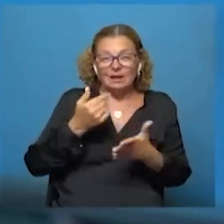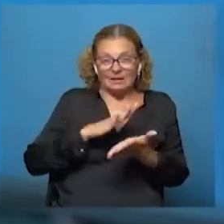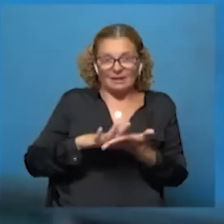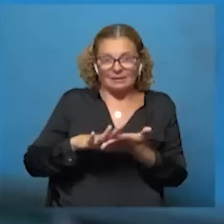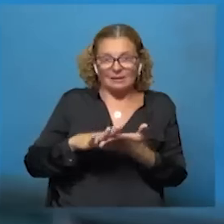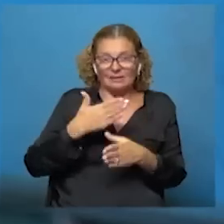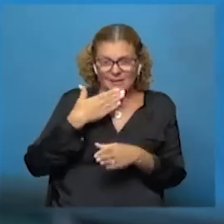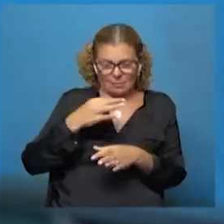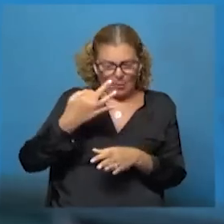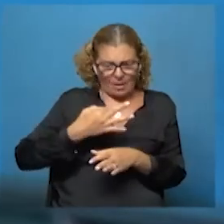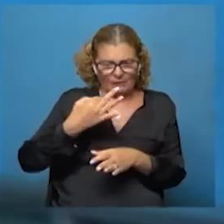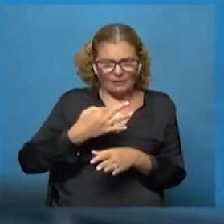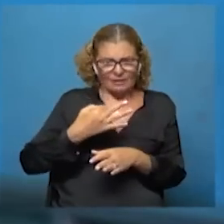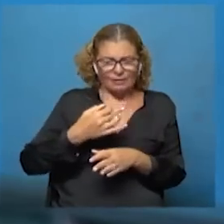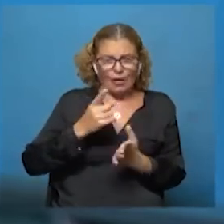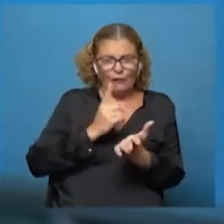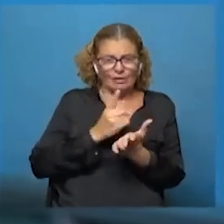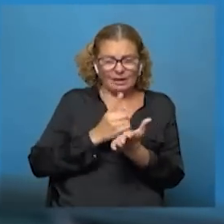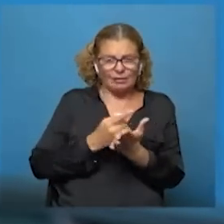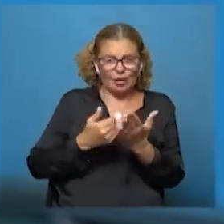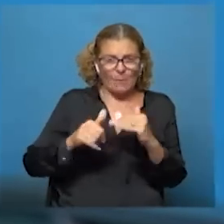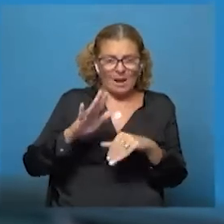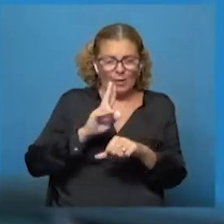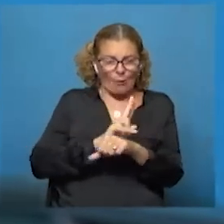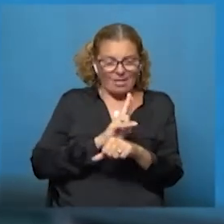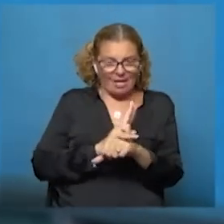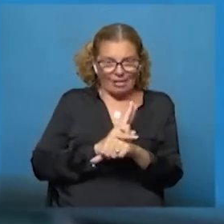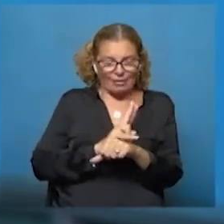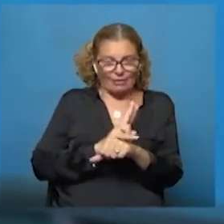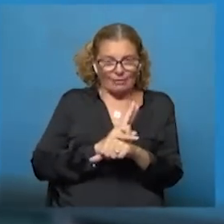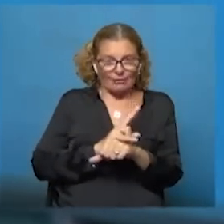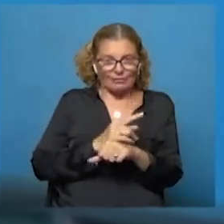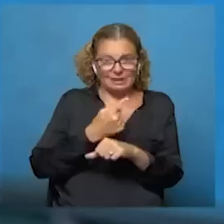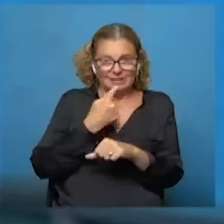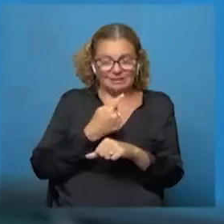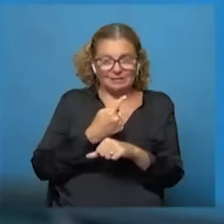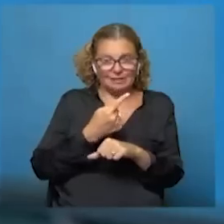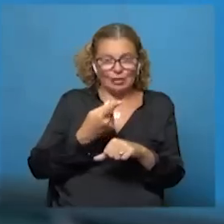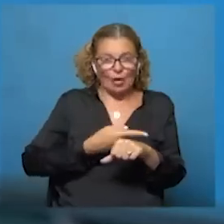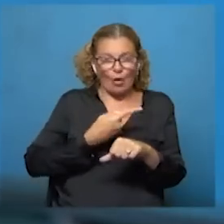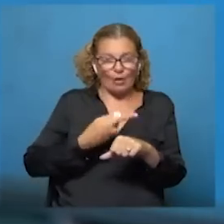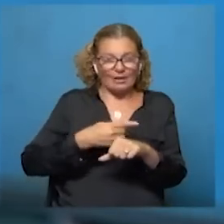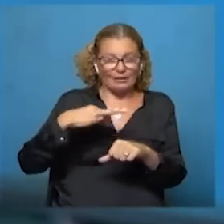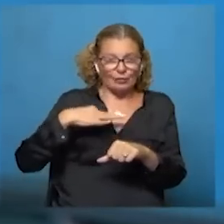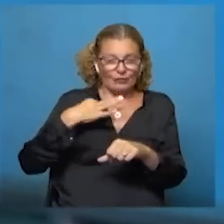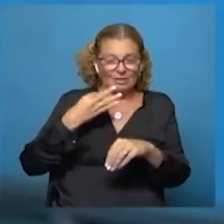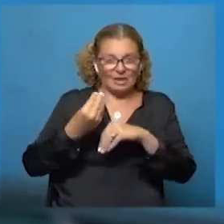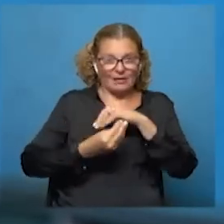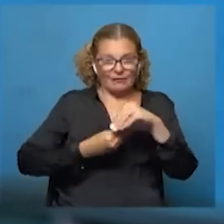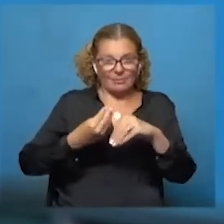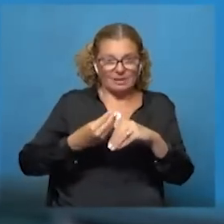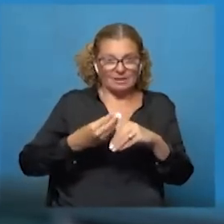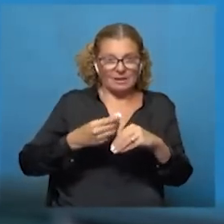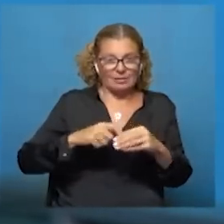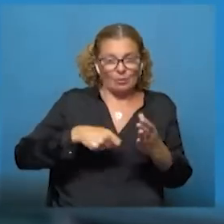lo entendimos perfecto eso obliga a que tengas mayor cuidado con el que está dando horas de su vida de su familia de sus